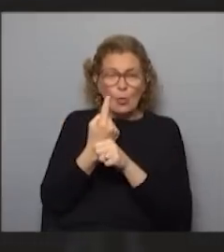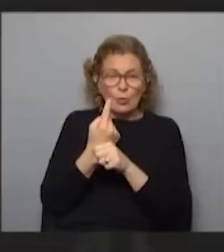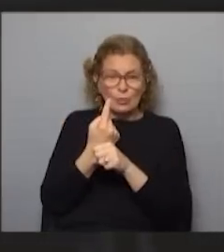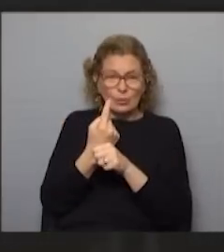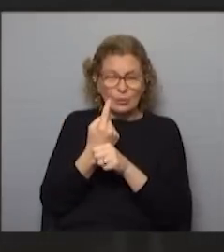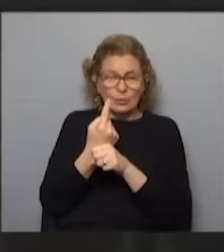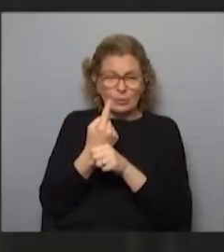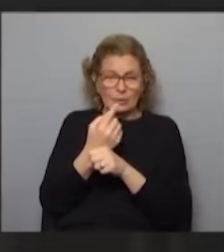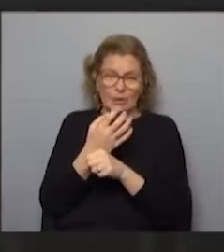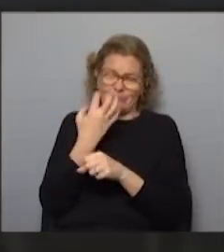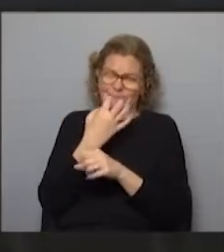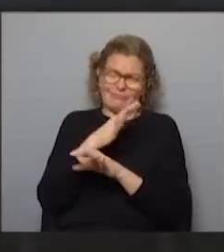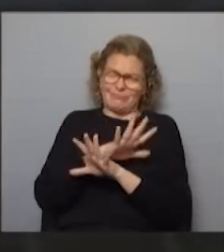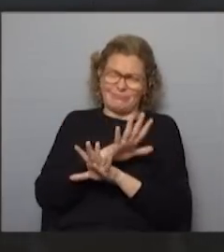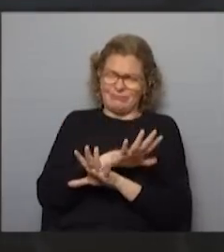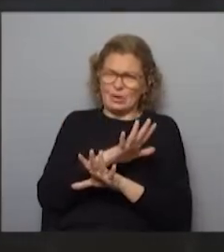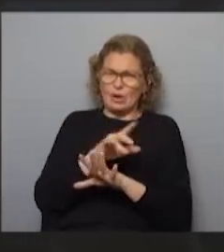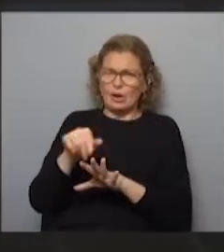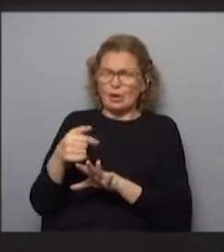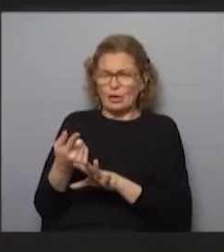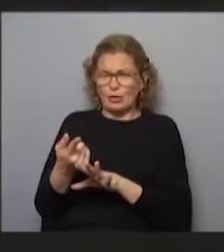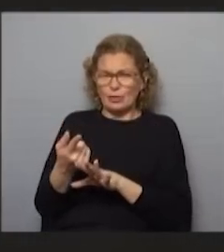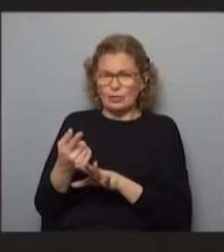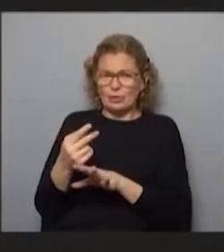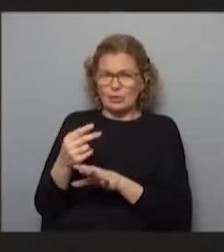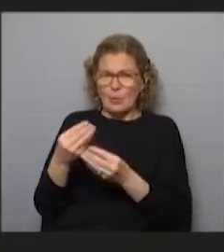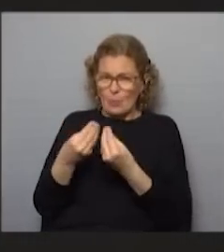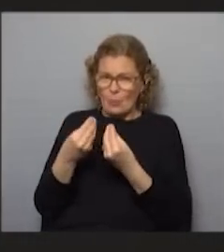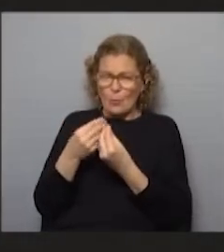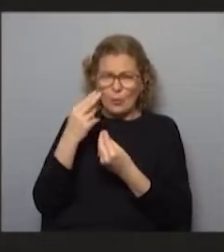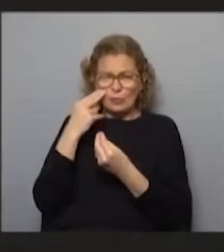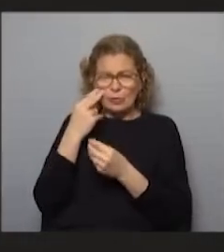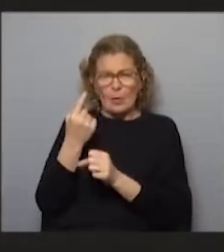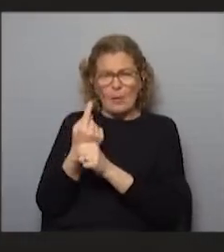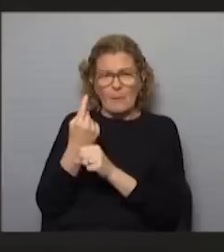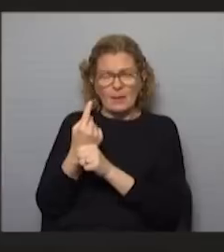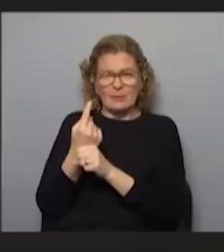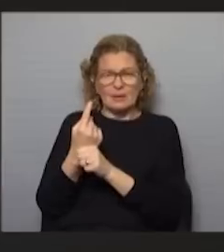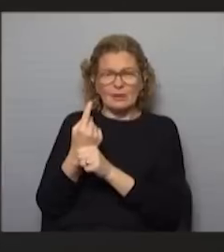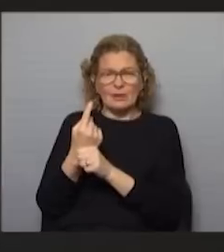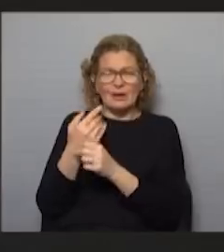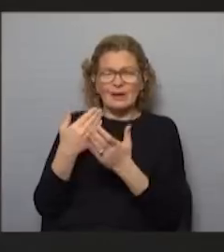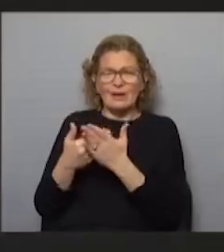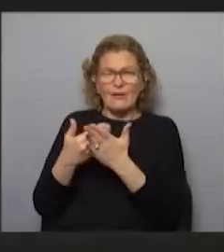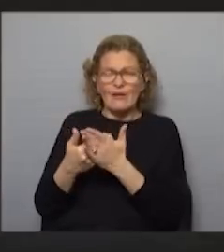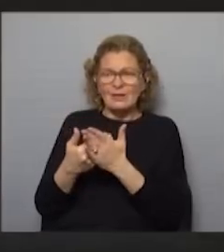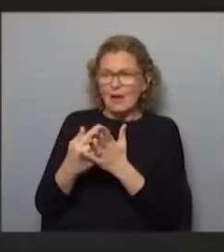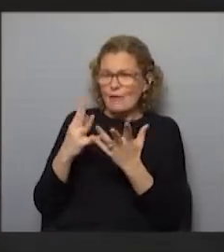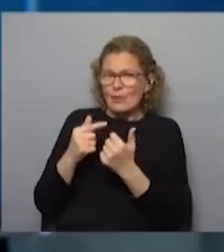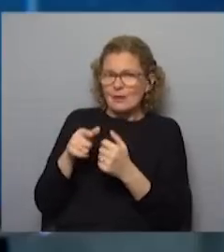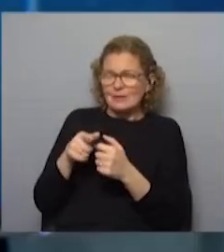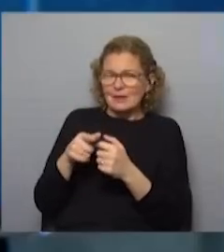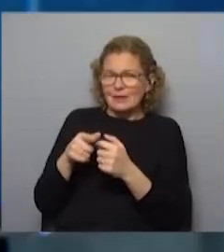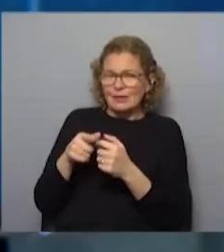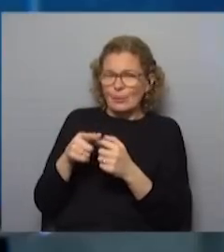es literalmente un mamarracho y el otro que tiene serios problemas no O sea en primer lugar la carencia un marco interpretativo porque todas